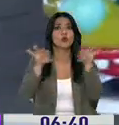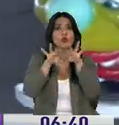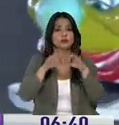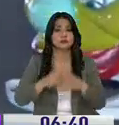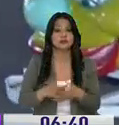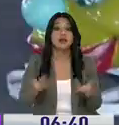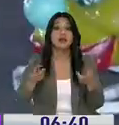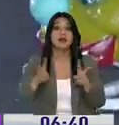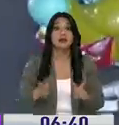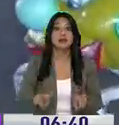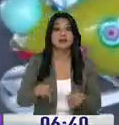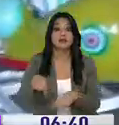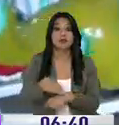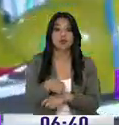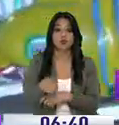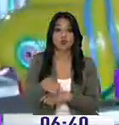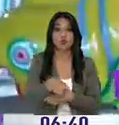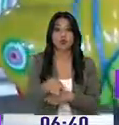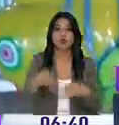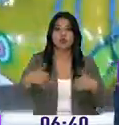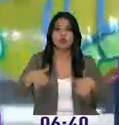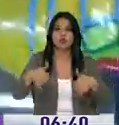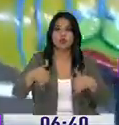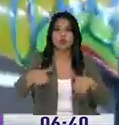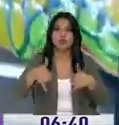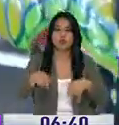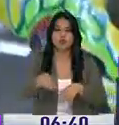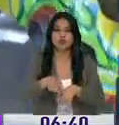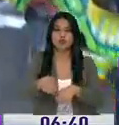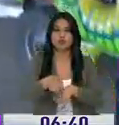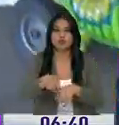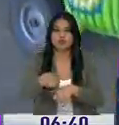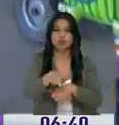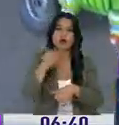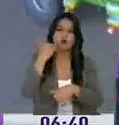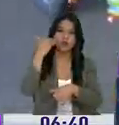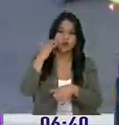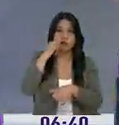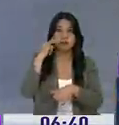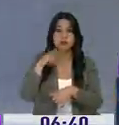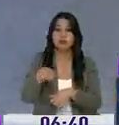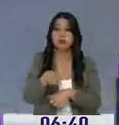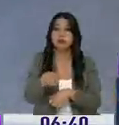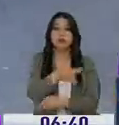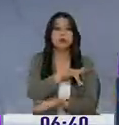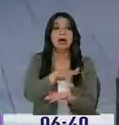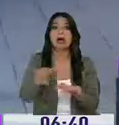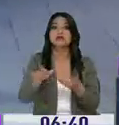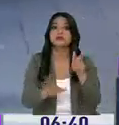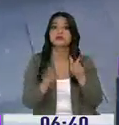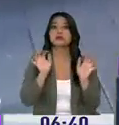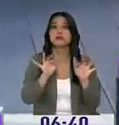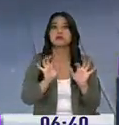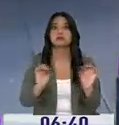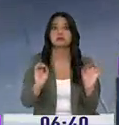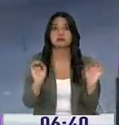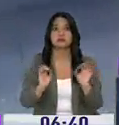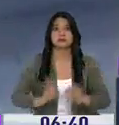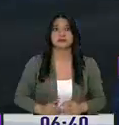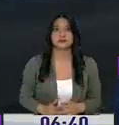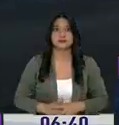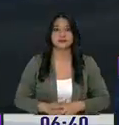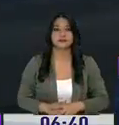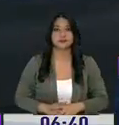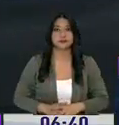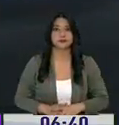hasta este gusanito, juego de recreación para los chicos y adultos, recorrió el parque sin pasajeros.